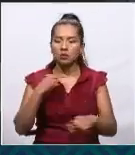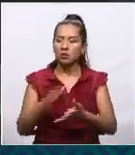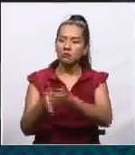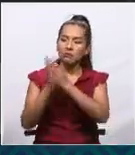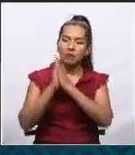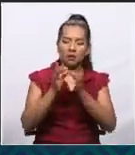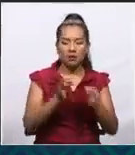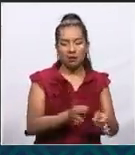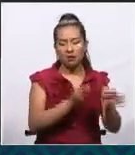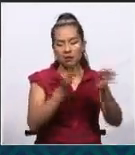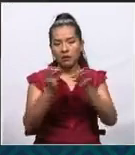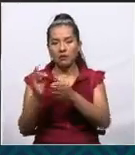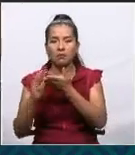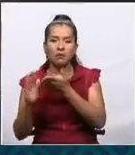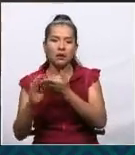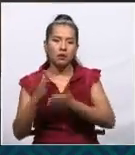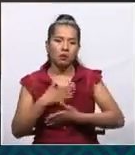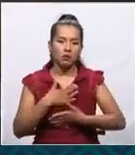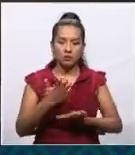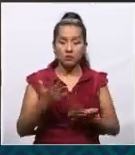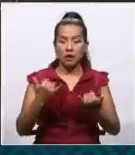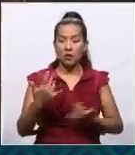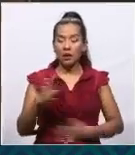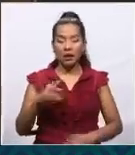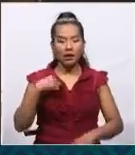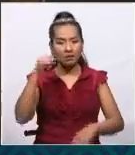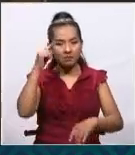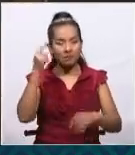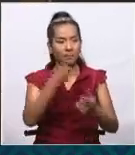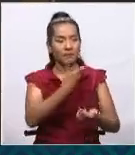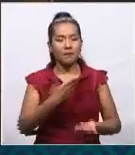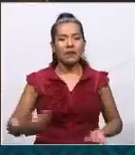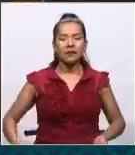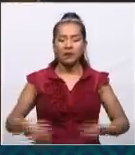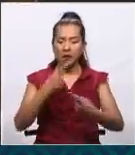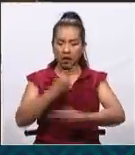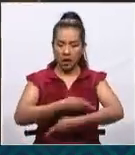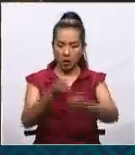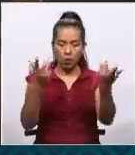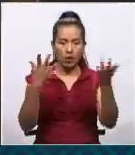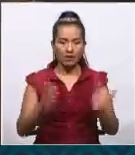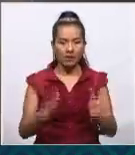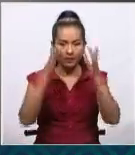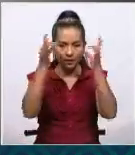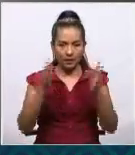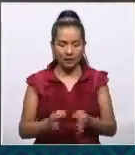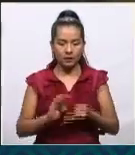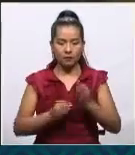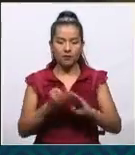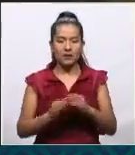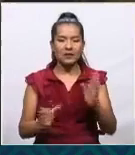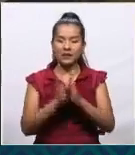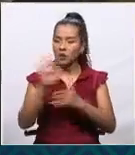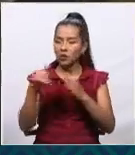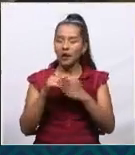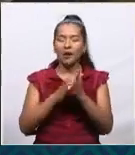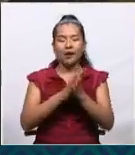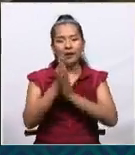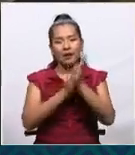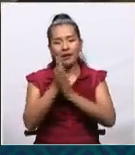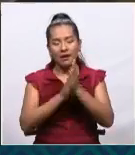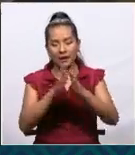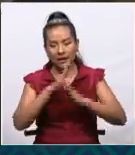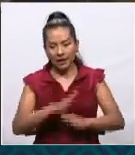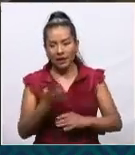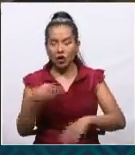próloga. Nosotros pensamos que después de esto, de la definición del presidente, que ya iba para realizar todo esto, ya iba a ser de